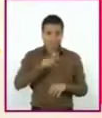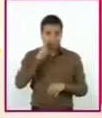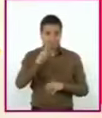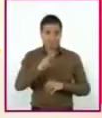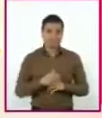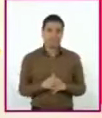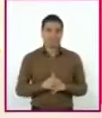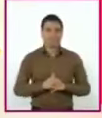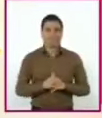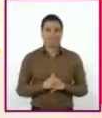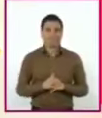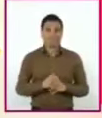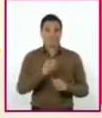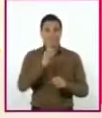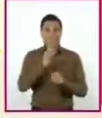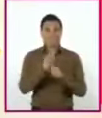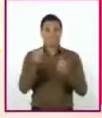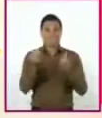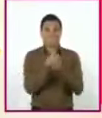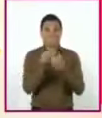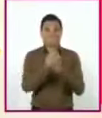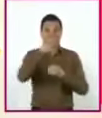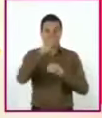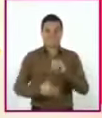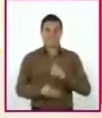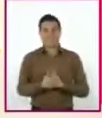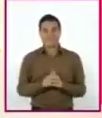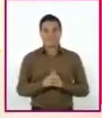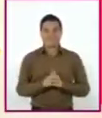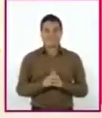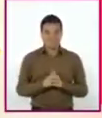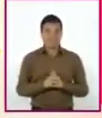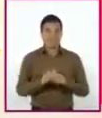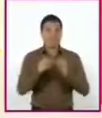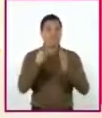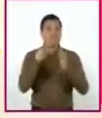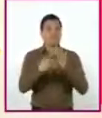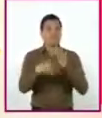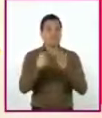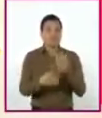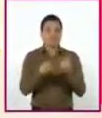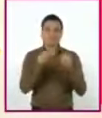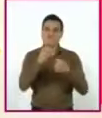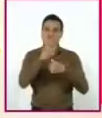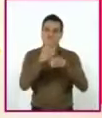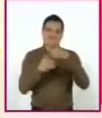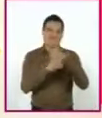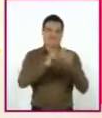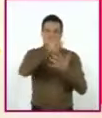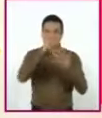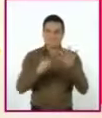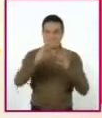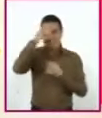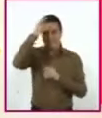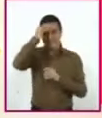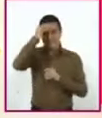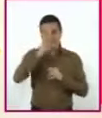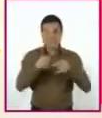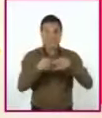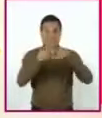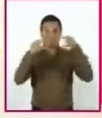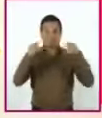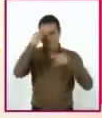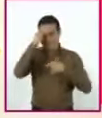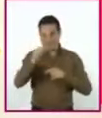www.conalitec.gov.mx. Por hoy hemos concluido, pero aún nos queda mucho por explorar y descubrir de la historia de nuestro